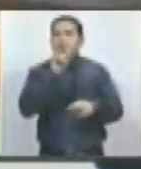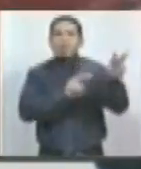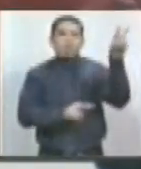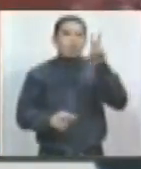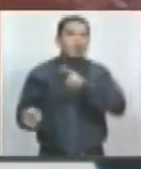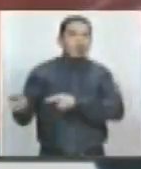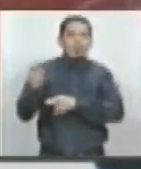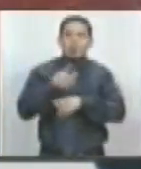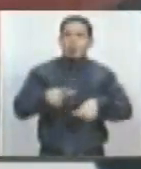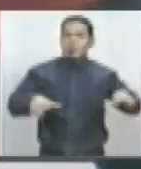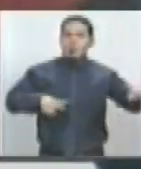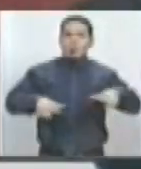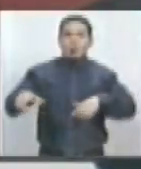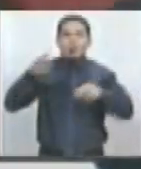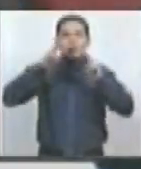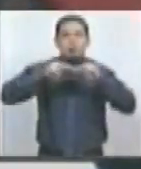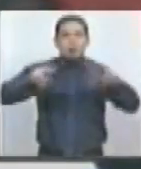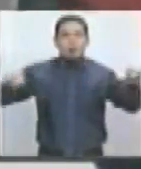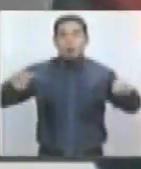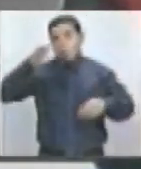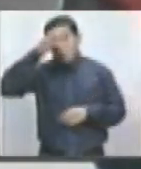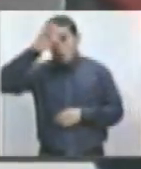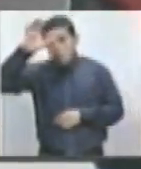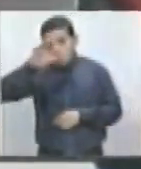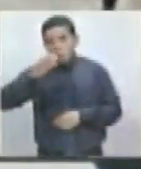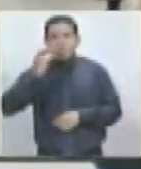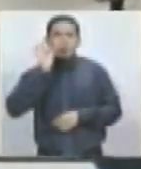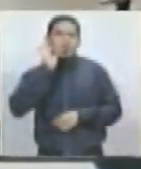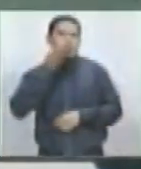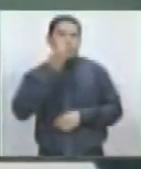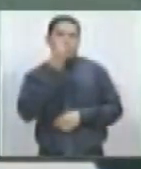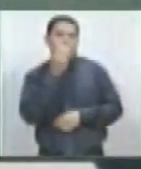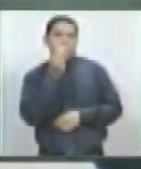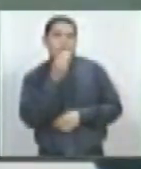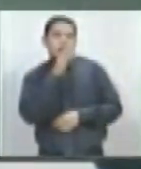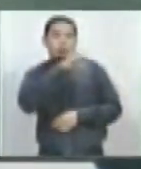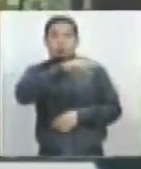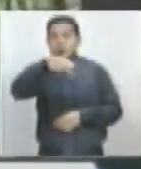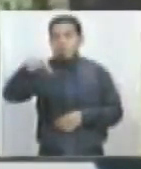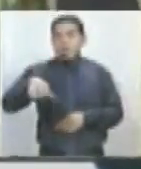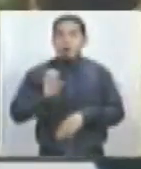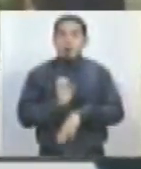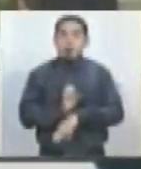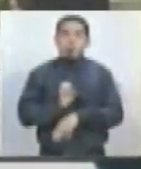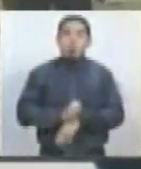atractivos turísticos, naturales, culturales y gastronómicos que tiene Ecuador en sus